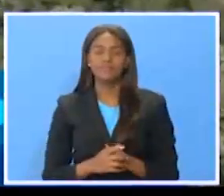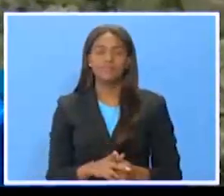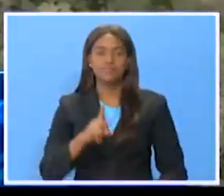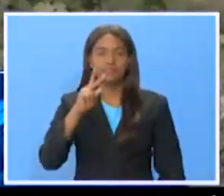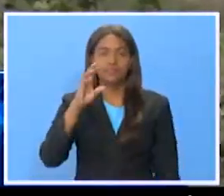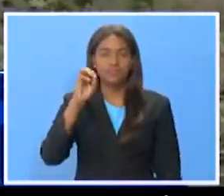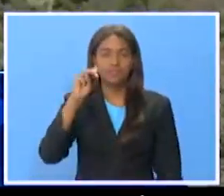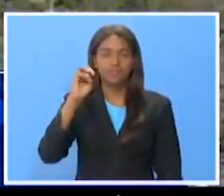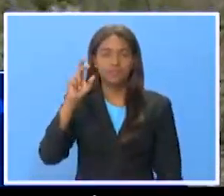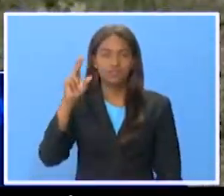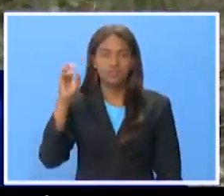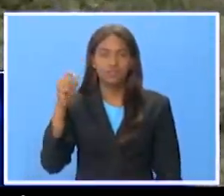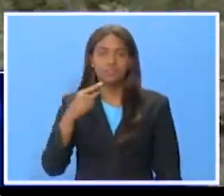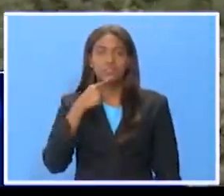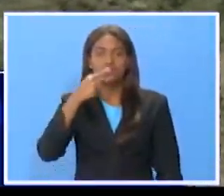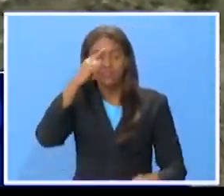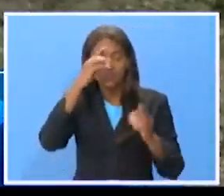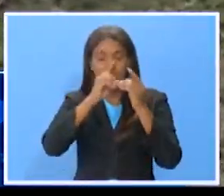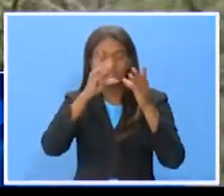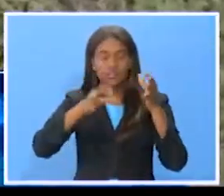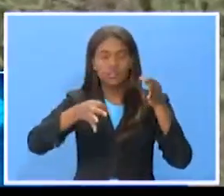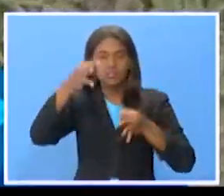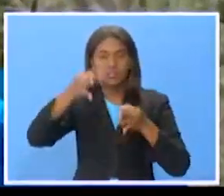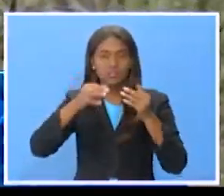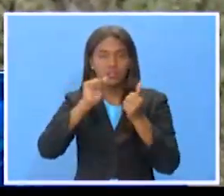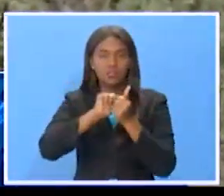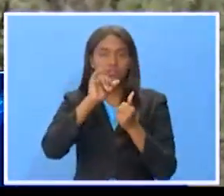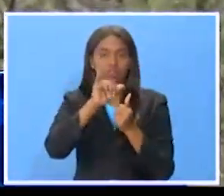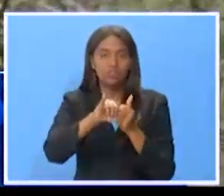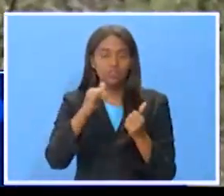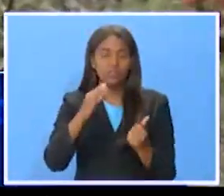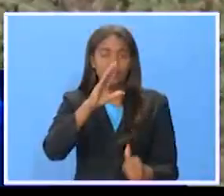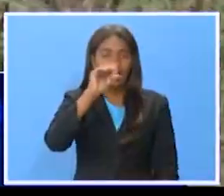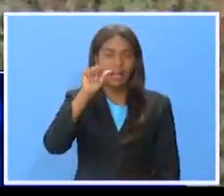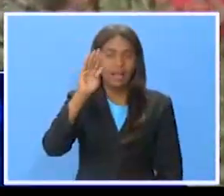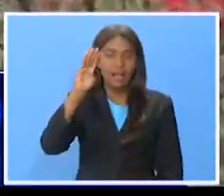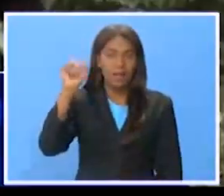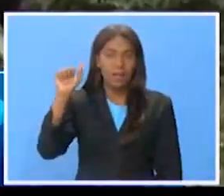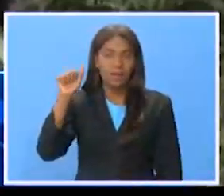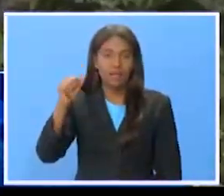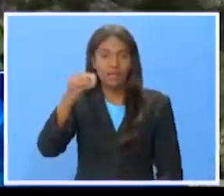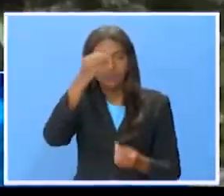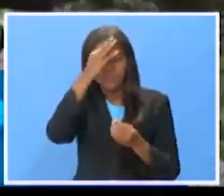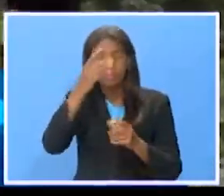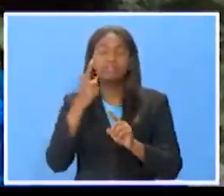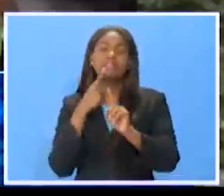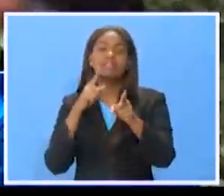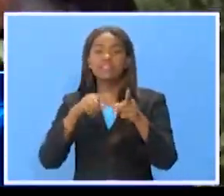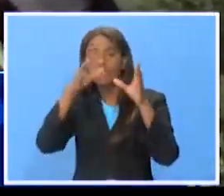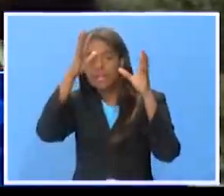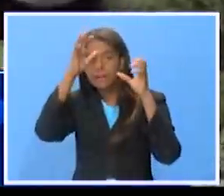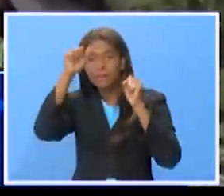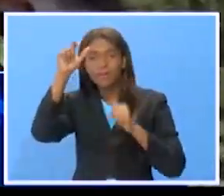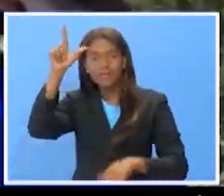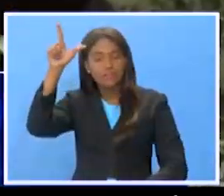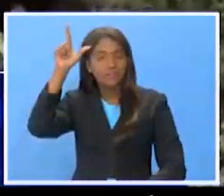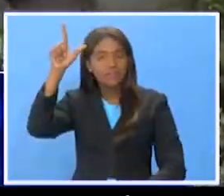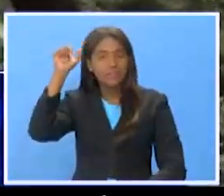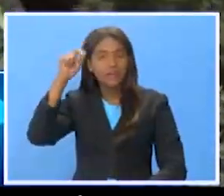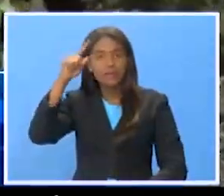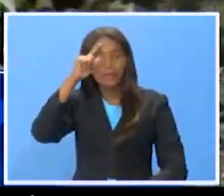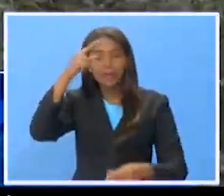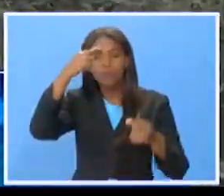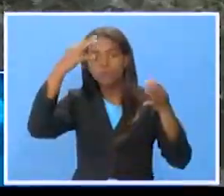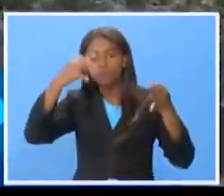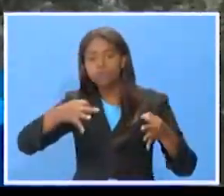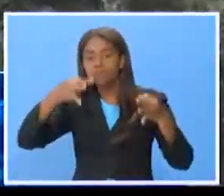esta acción dispuesta por el director ejecutivo del INDRI, Olmedo Cava Romano, cumplen con disposiciones del presidente Luis Abinader de tomar las